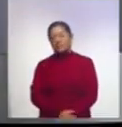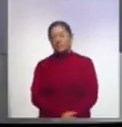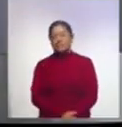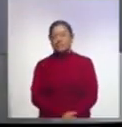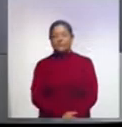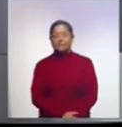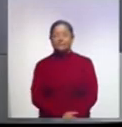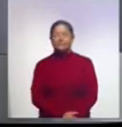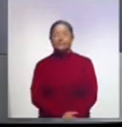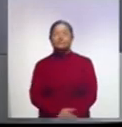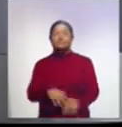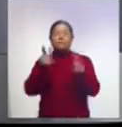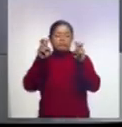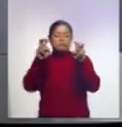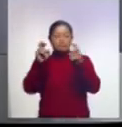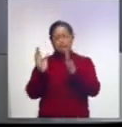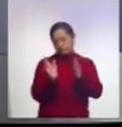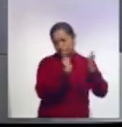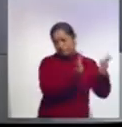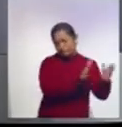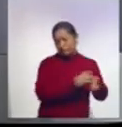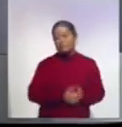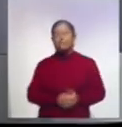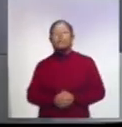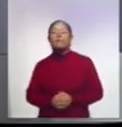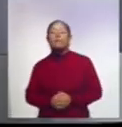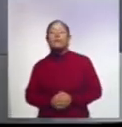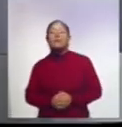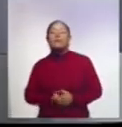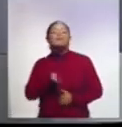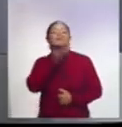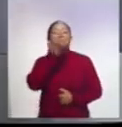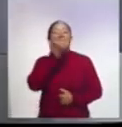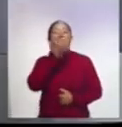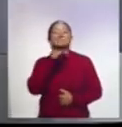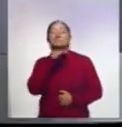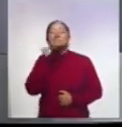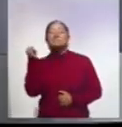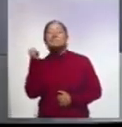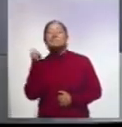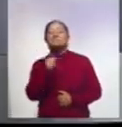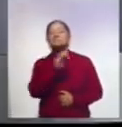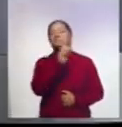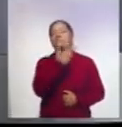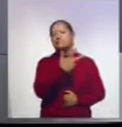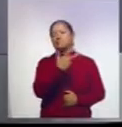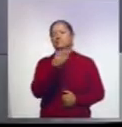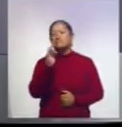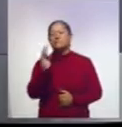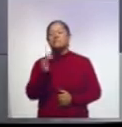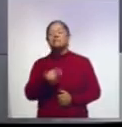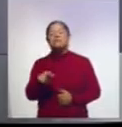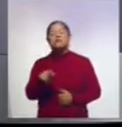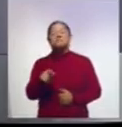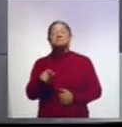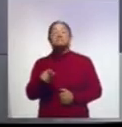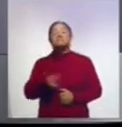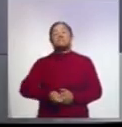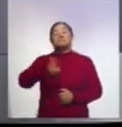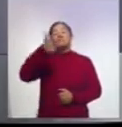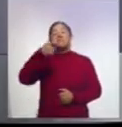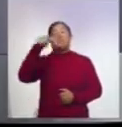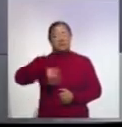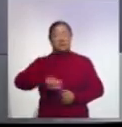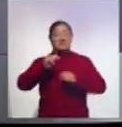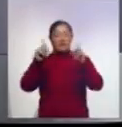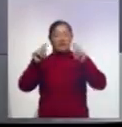Y en otros temas, mire, la tradicional celebración alemana del Oktoberfest se vivirá por primera vez aquí en